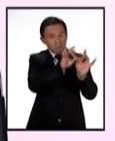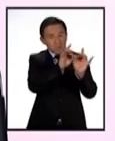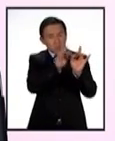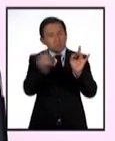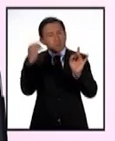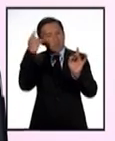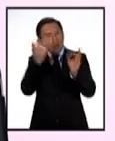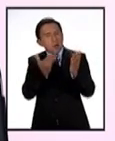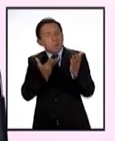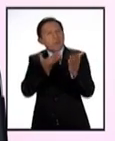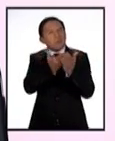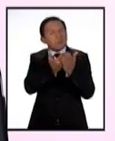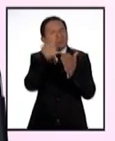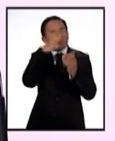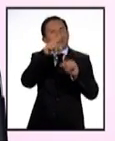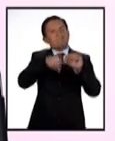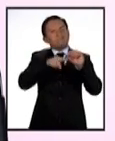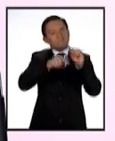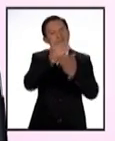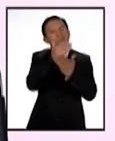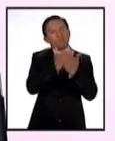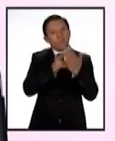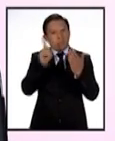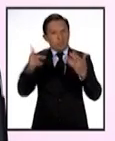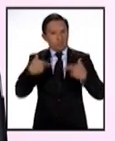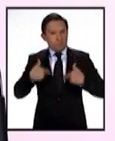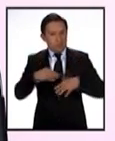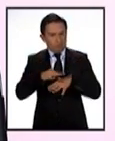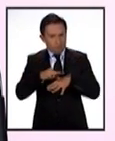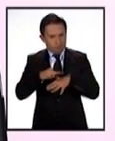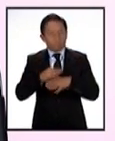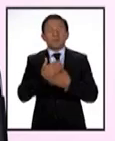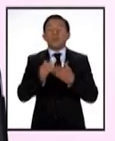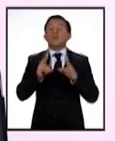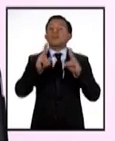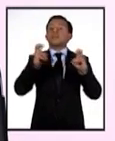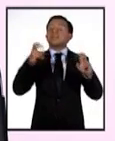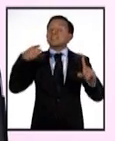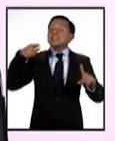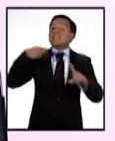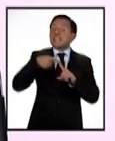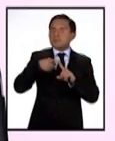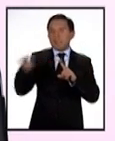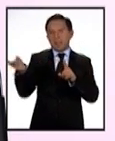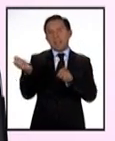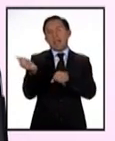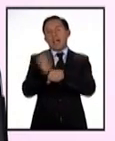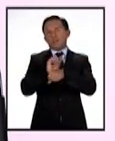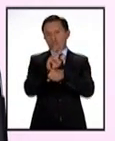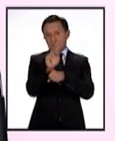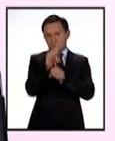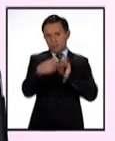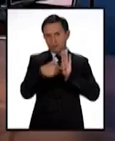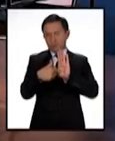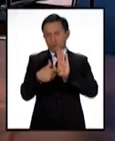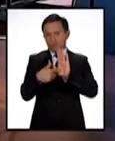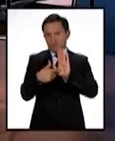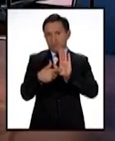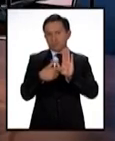son humanos. Para realizar lo que hemos llamado performance televisivos, convocamos a nuestro amigo Luis Esteban